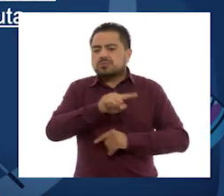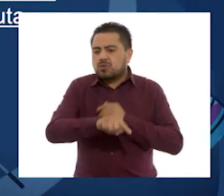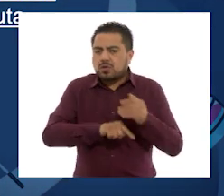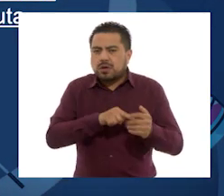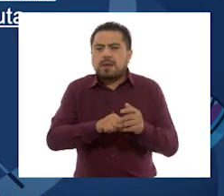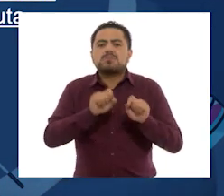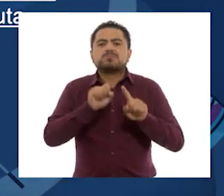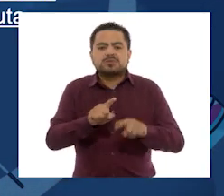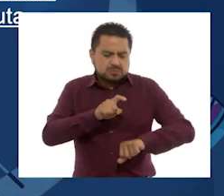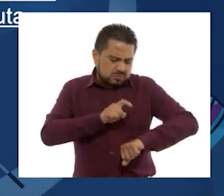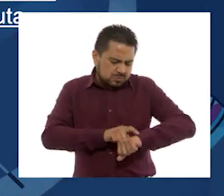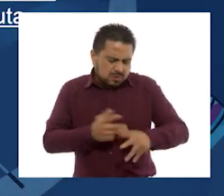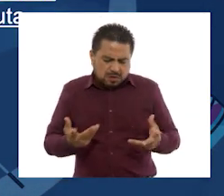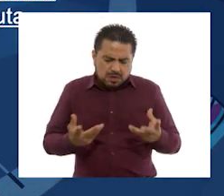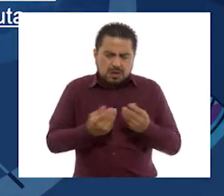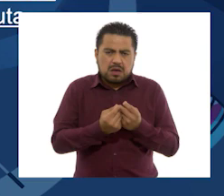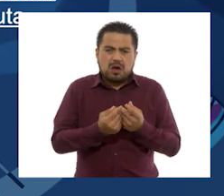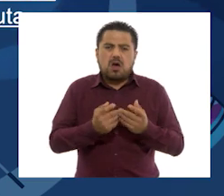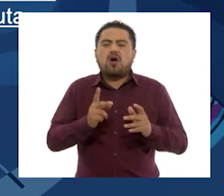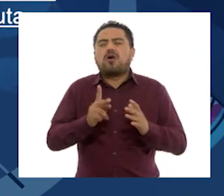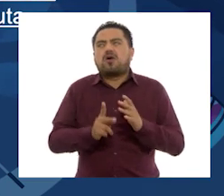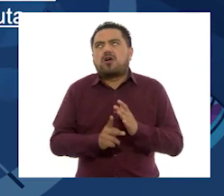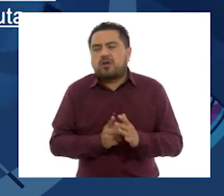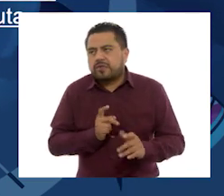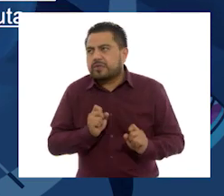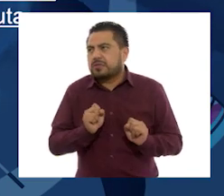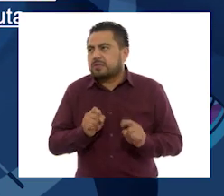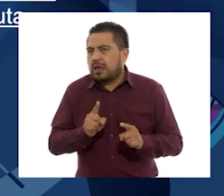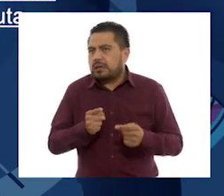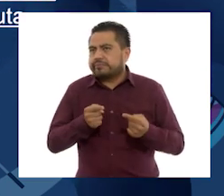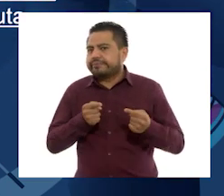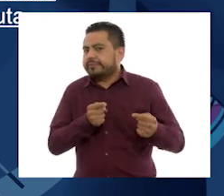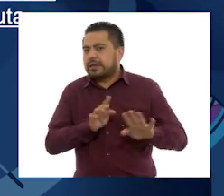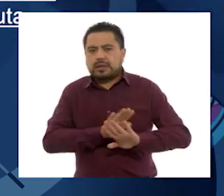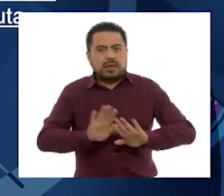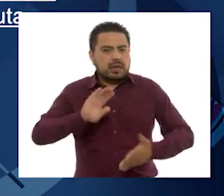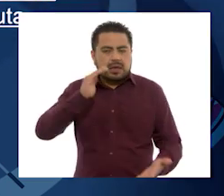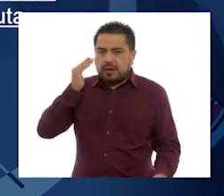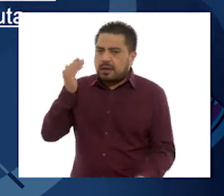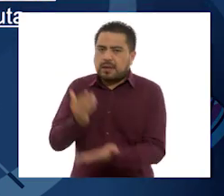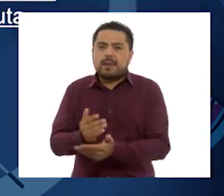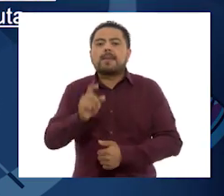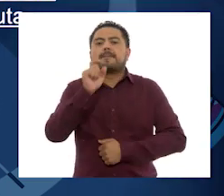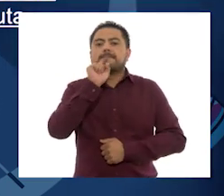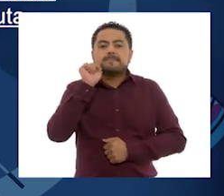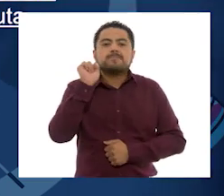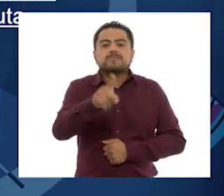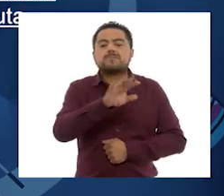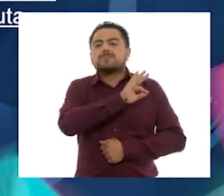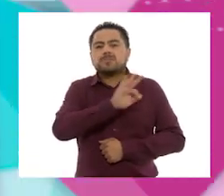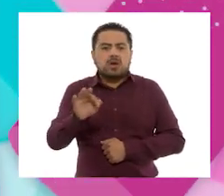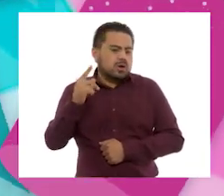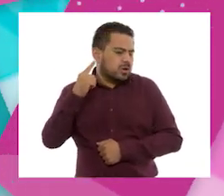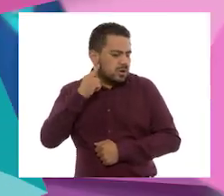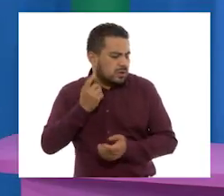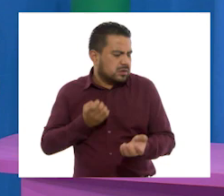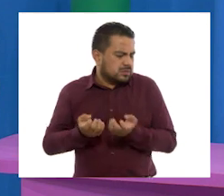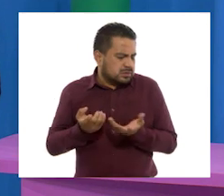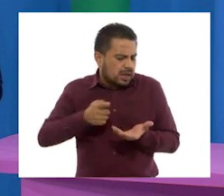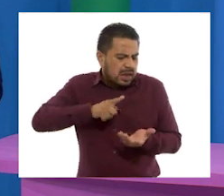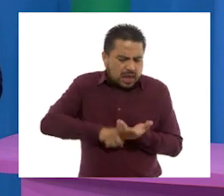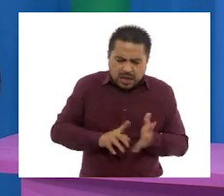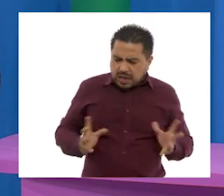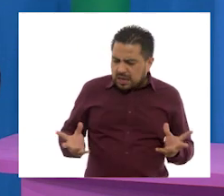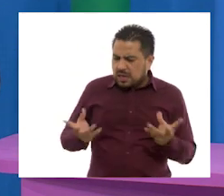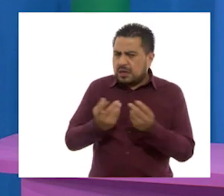y al mismo tiempo, sin que se vuelva a originar la misma u otra disputa. También podemos practicar escuchar a las demás personas